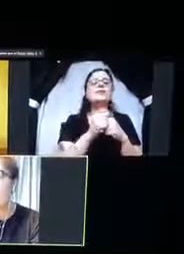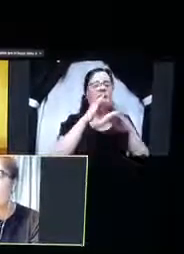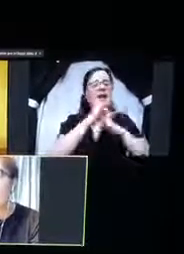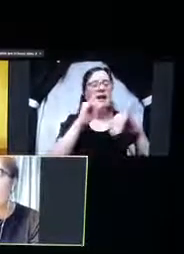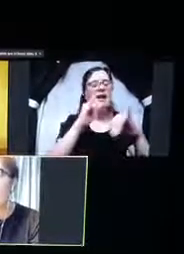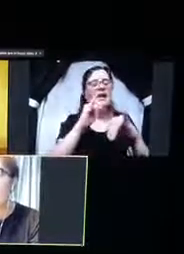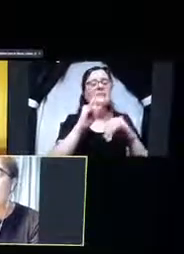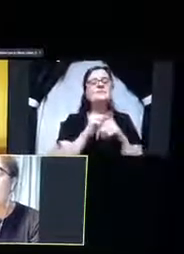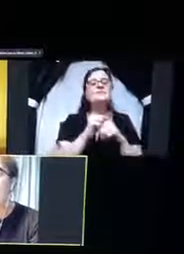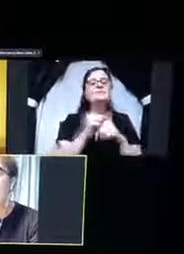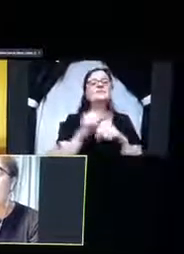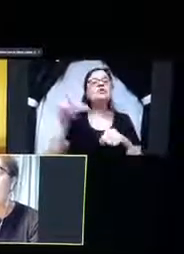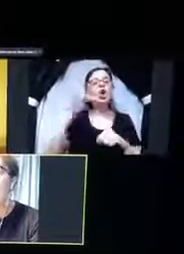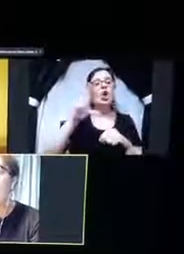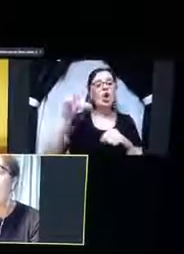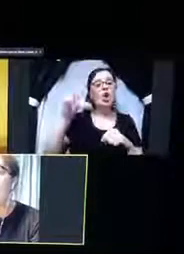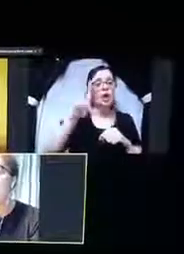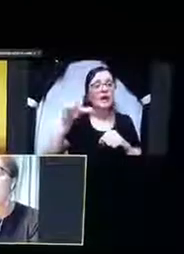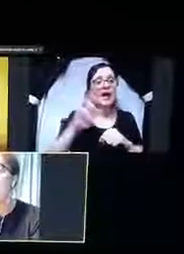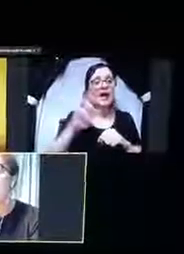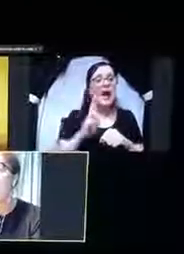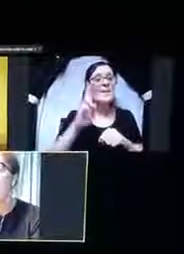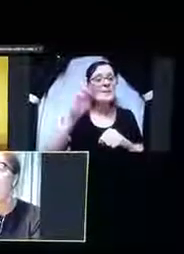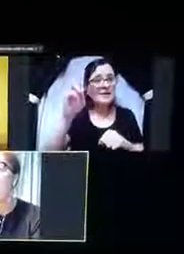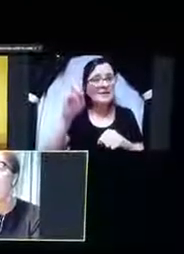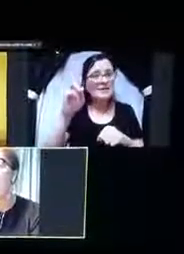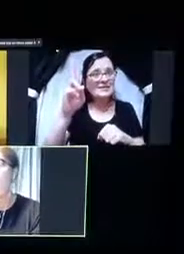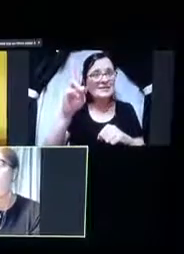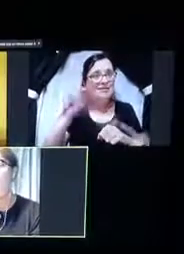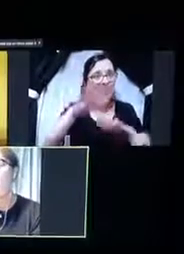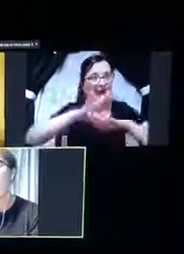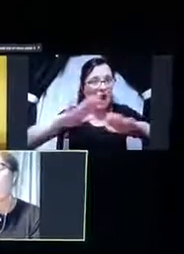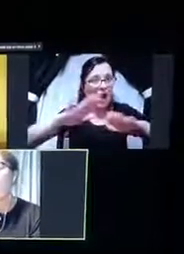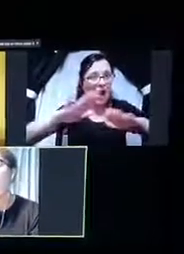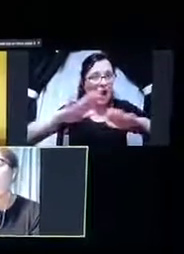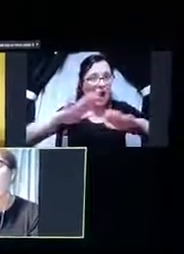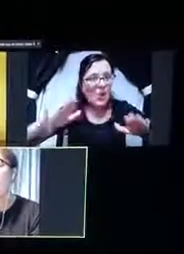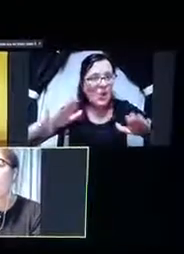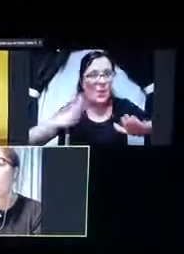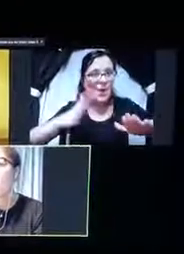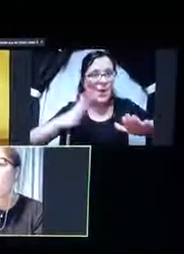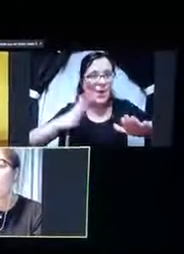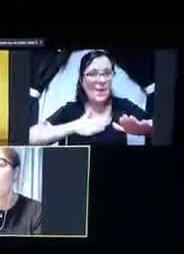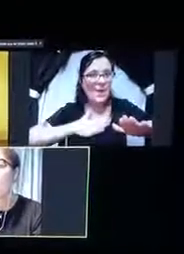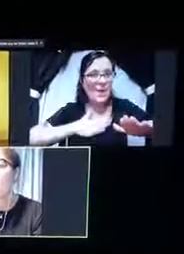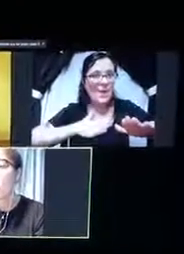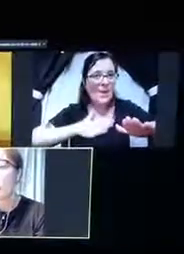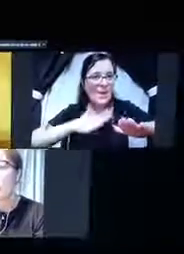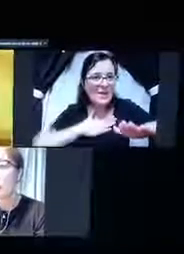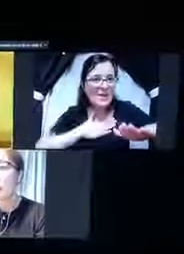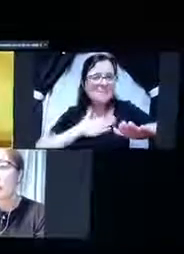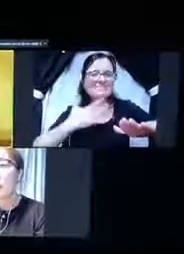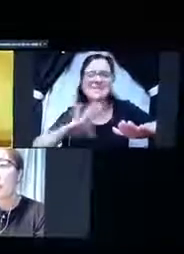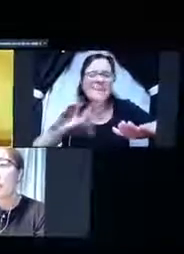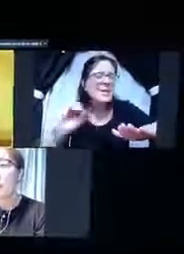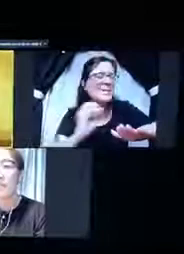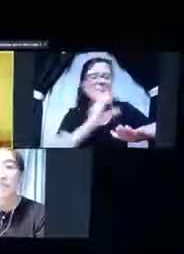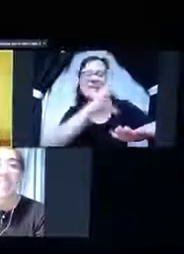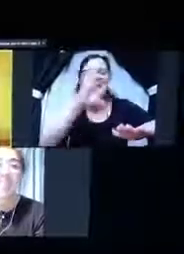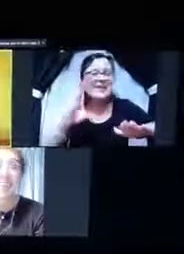nuestros alumnos, mira, una mayor y mejor comprensión y uso espontáneo del lenguaje. Nos dice María Constanza. Ay, qué